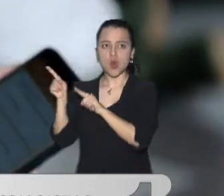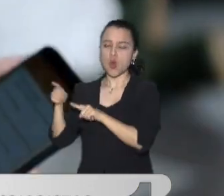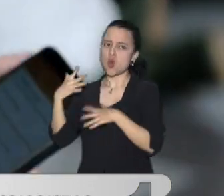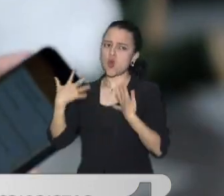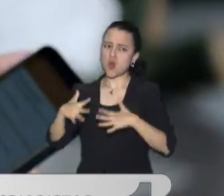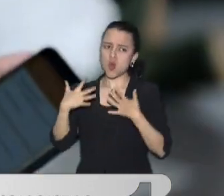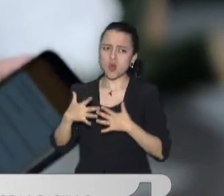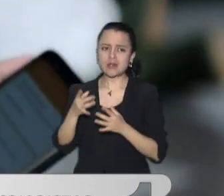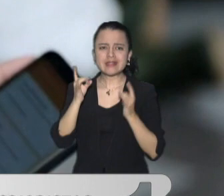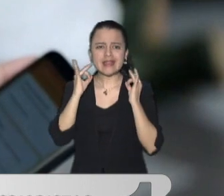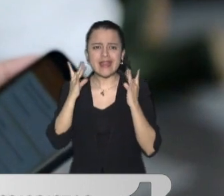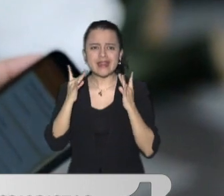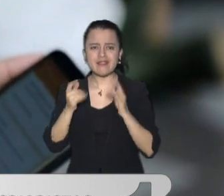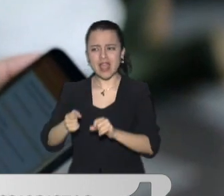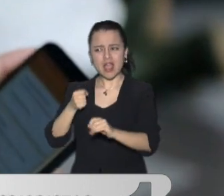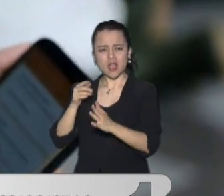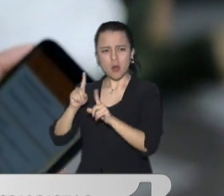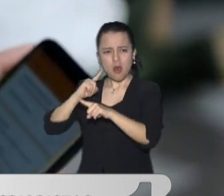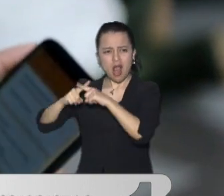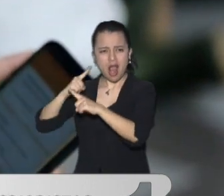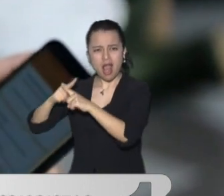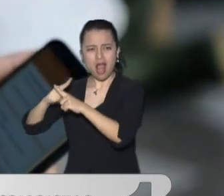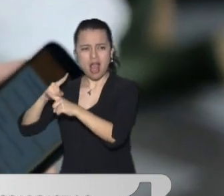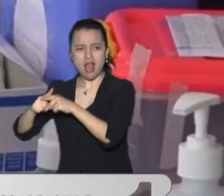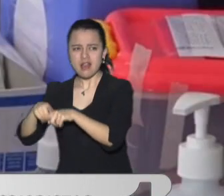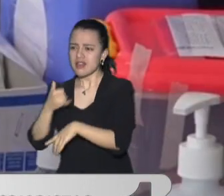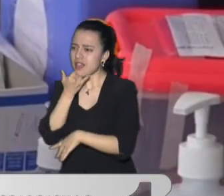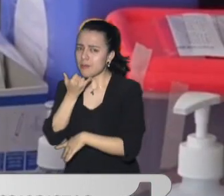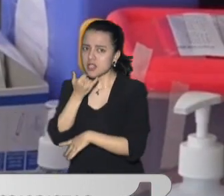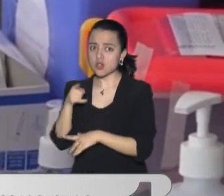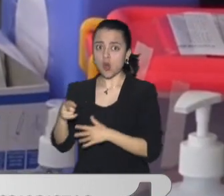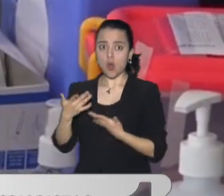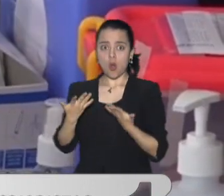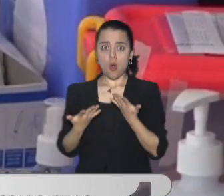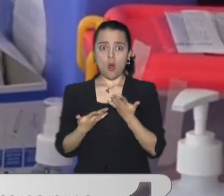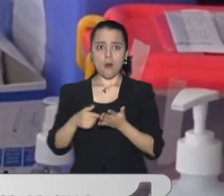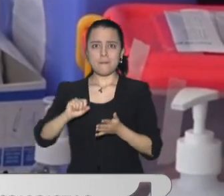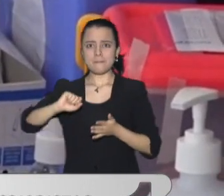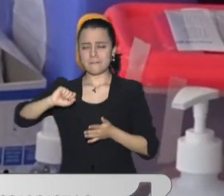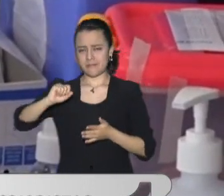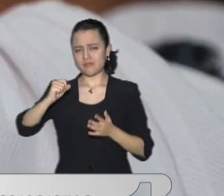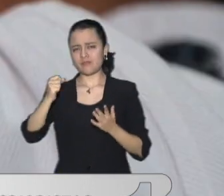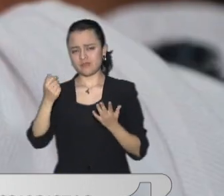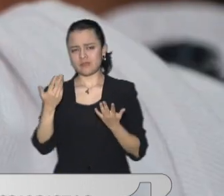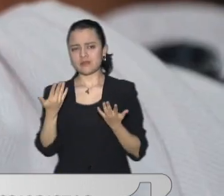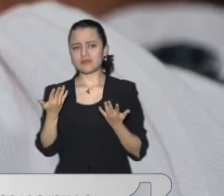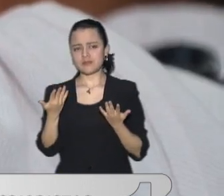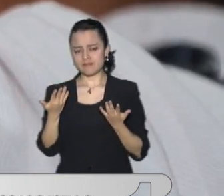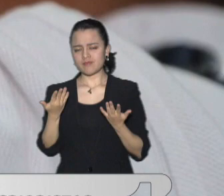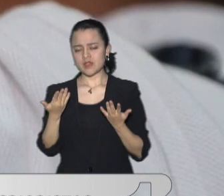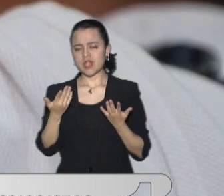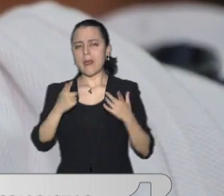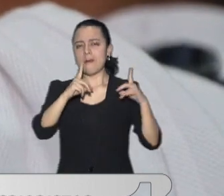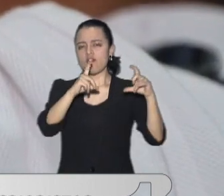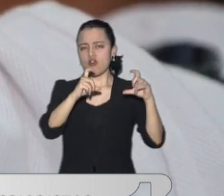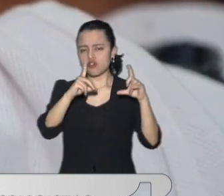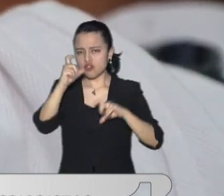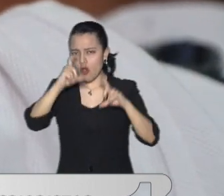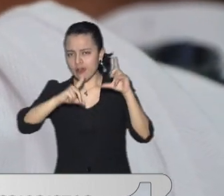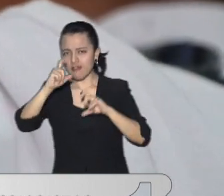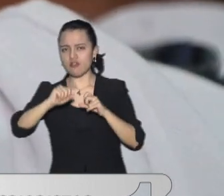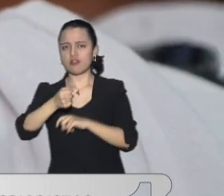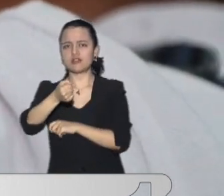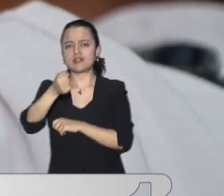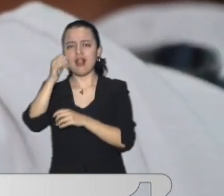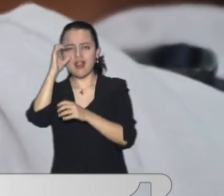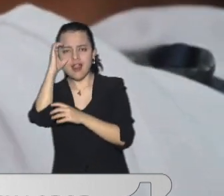informativa en los medios de comunicación durante la pandemia. Las primeras dosis serán distribuidas entre fotógrafos, camarógrafos y